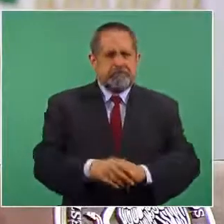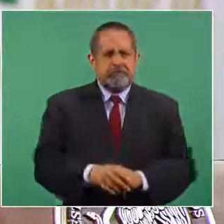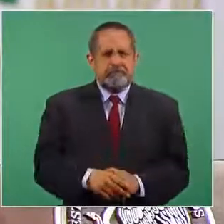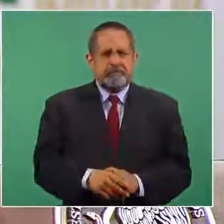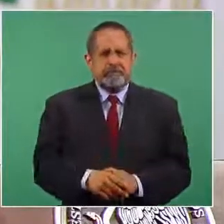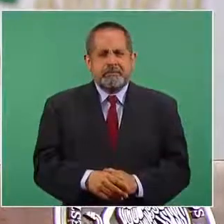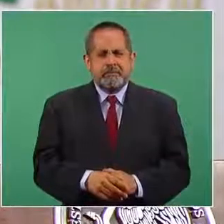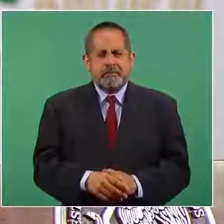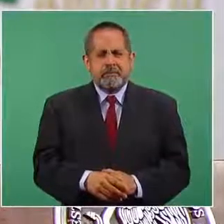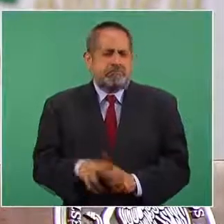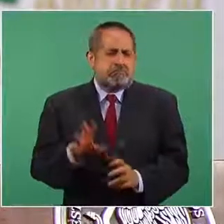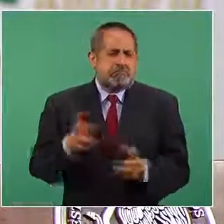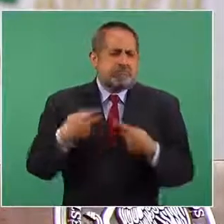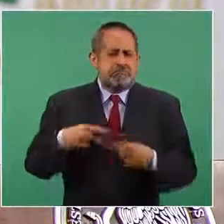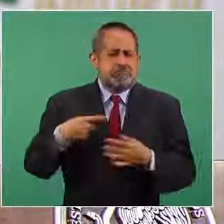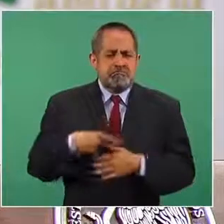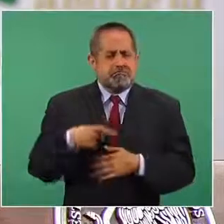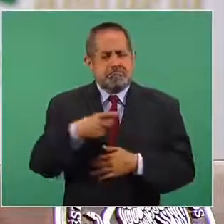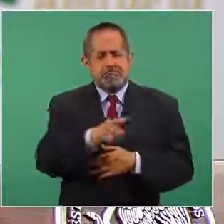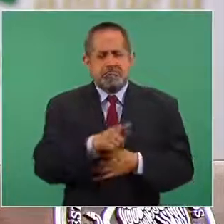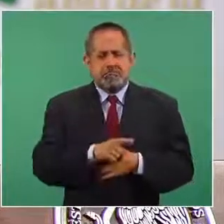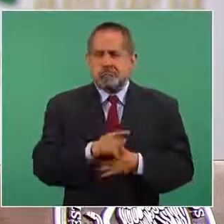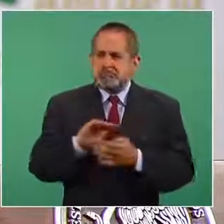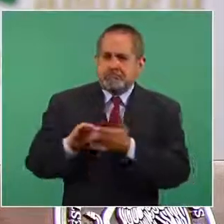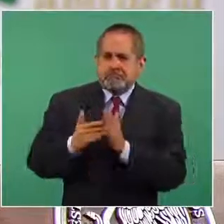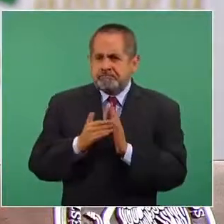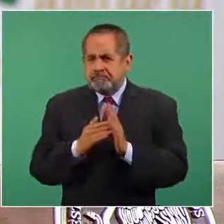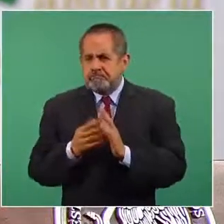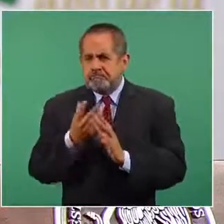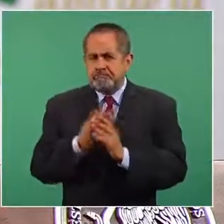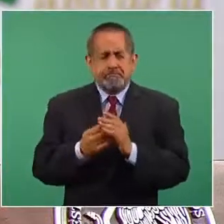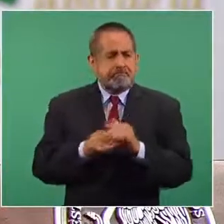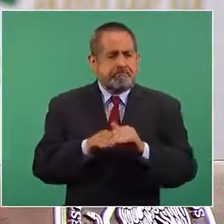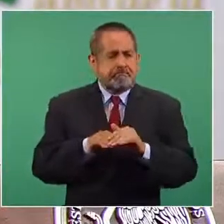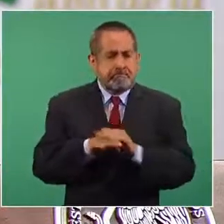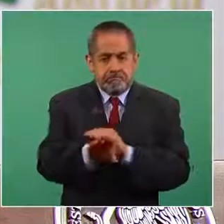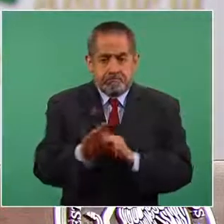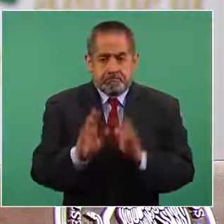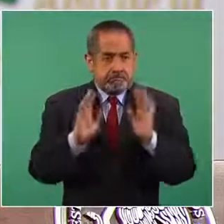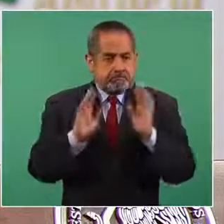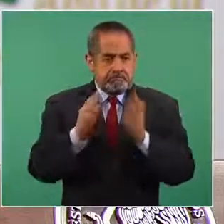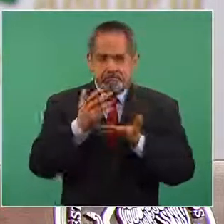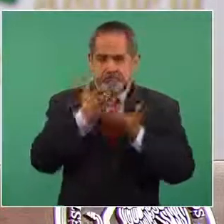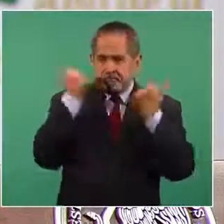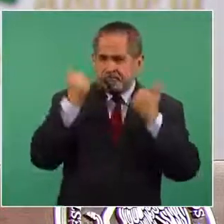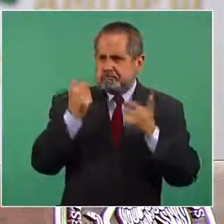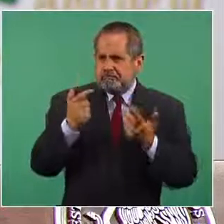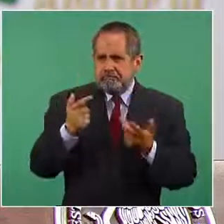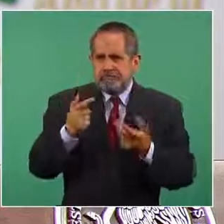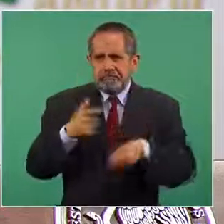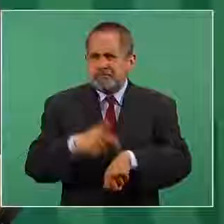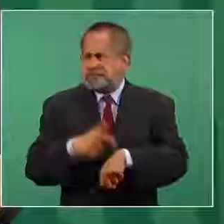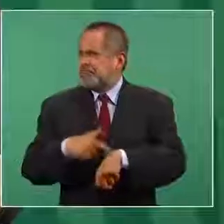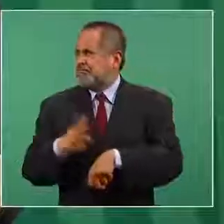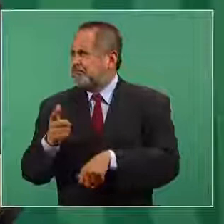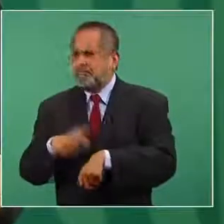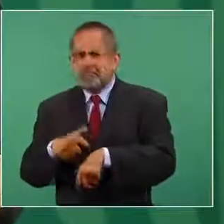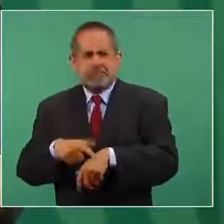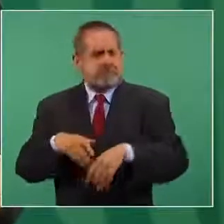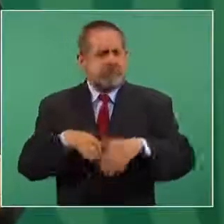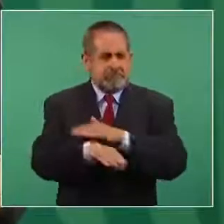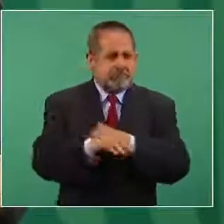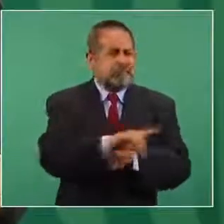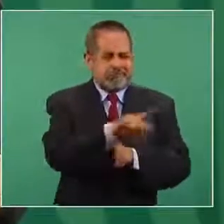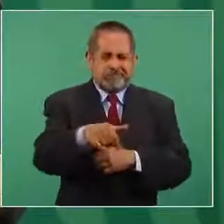Pues fue una persona que se introdujo, no sé exactamente la hora, les